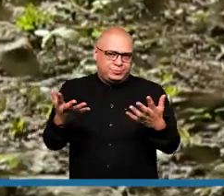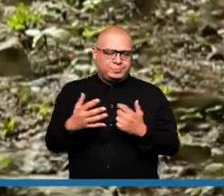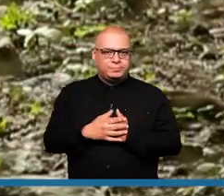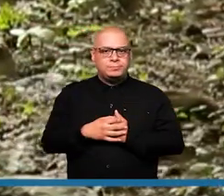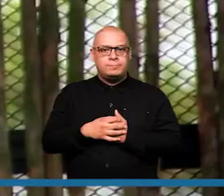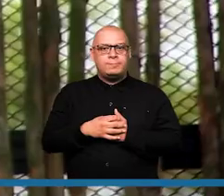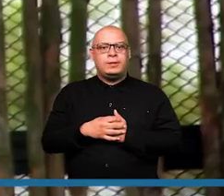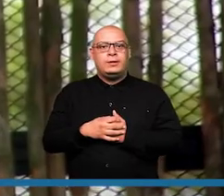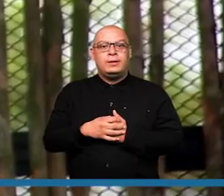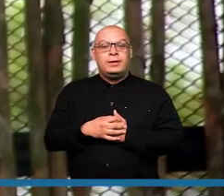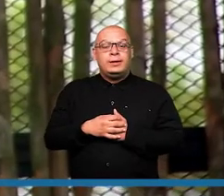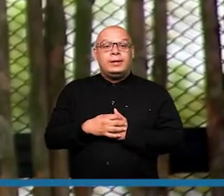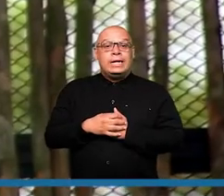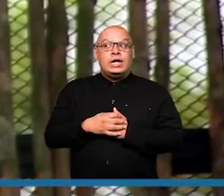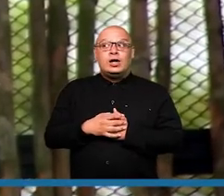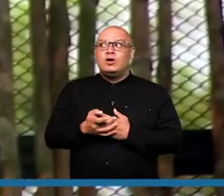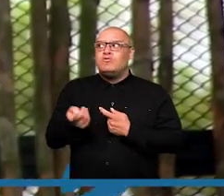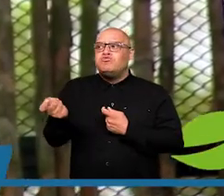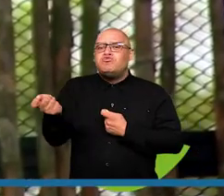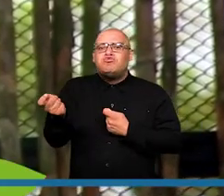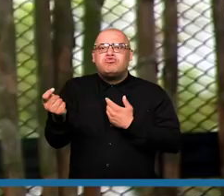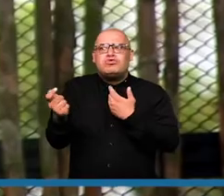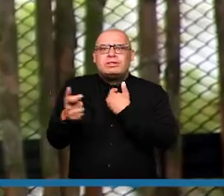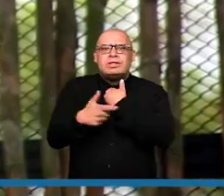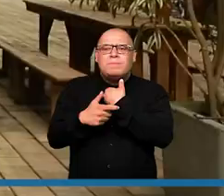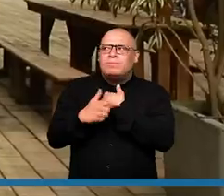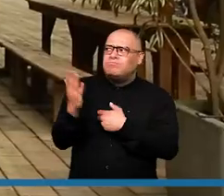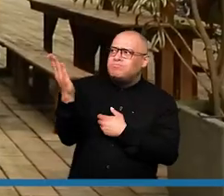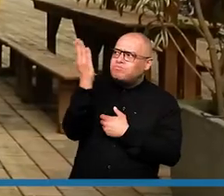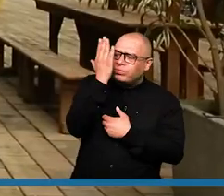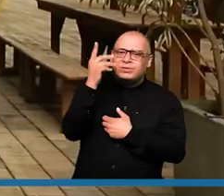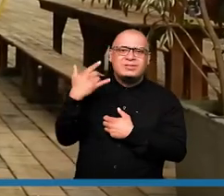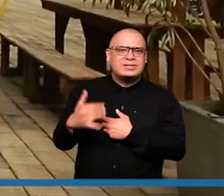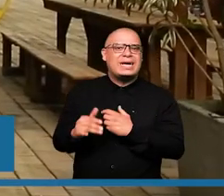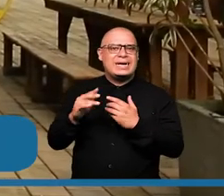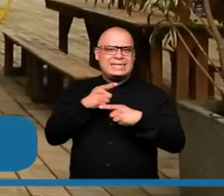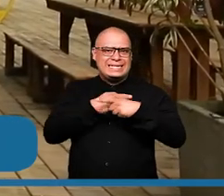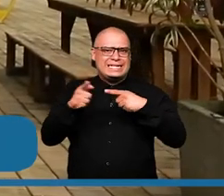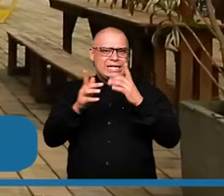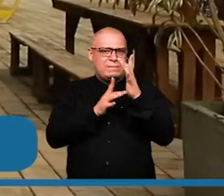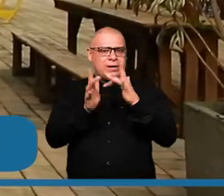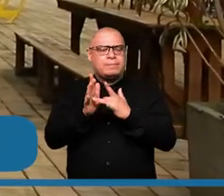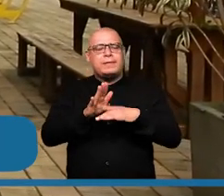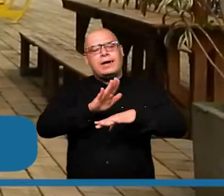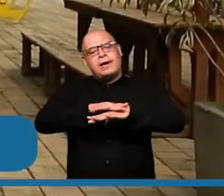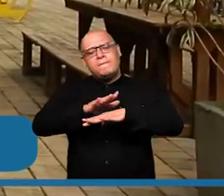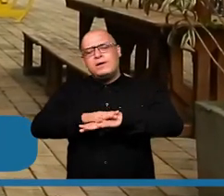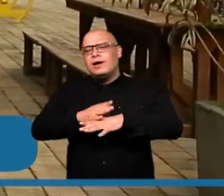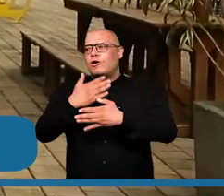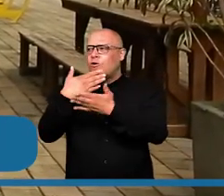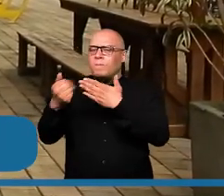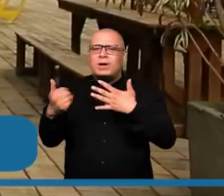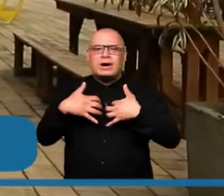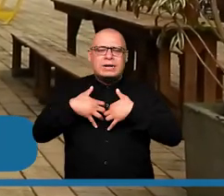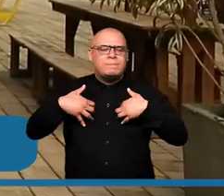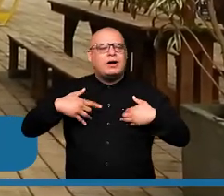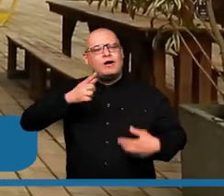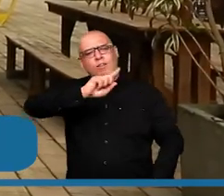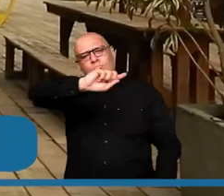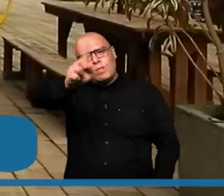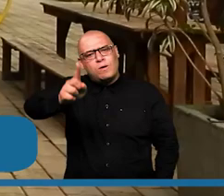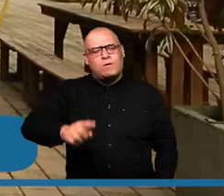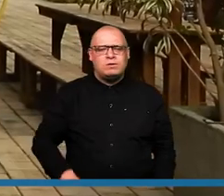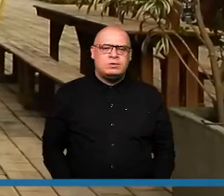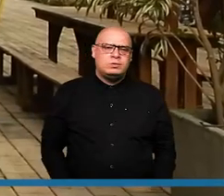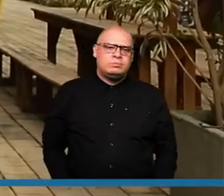apuesta para no comprar fauna silvestre. El tráfico de la fauna silvestre es un delito que además